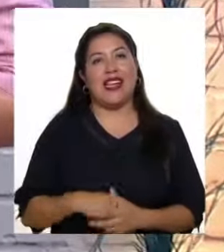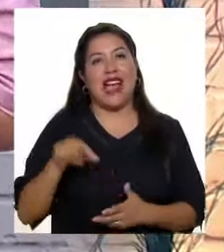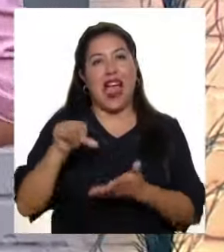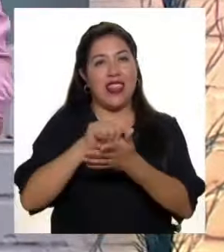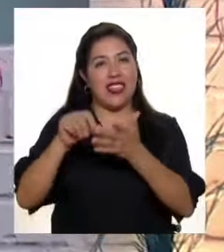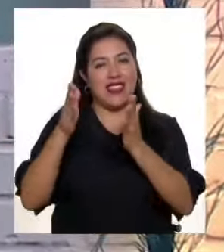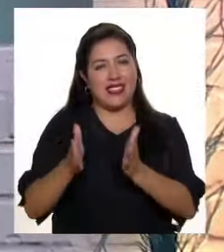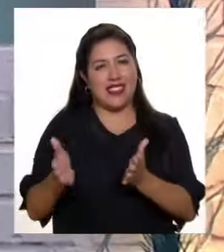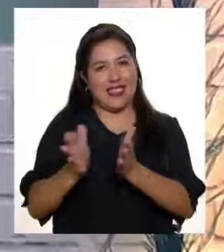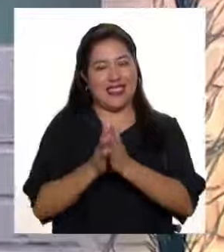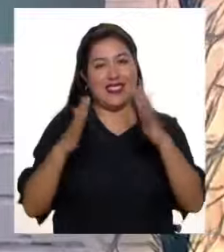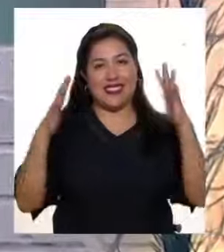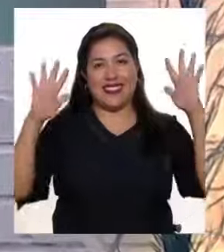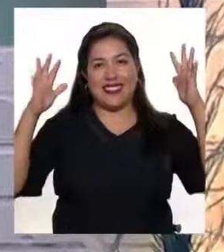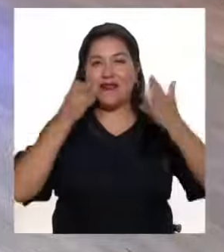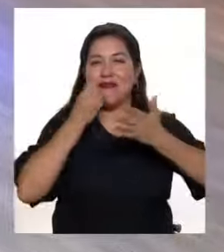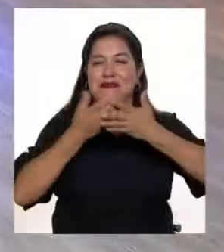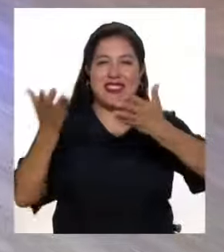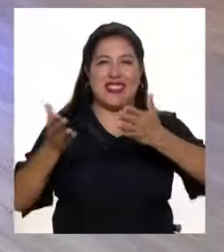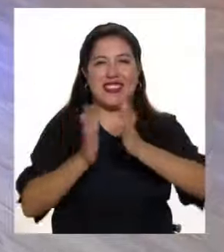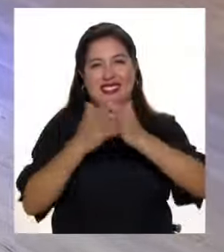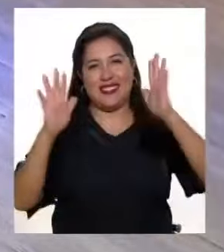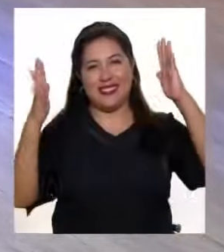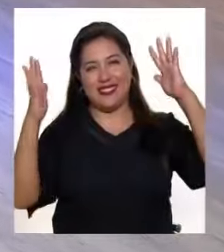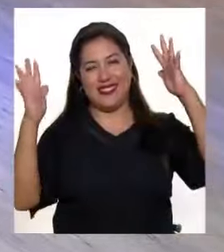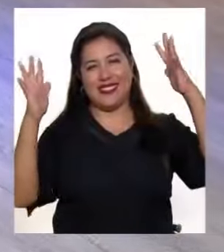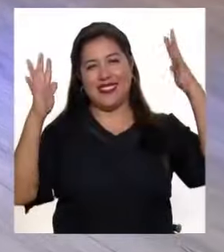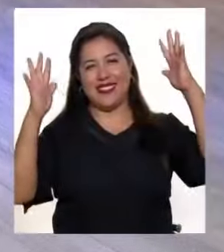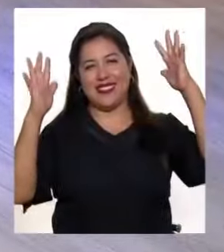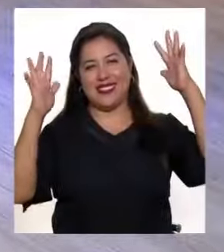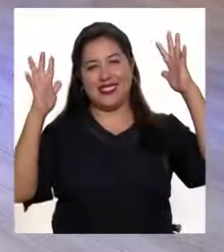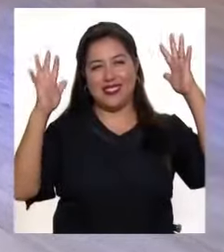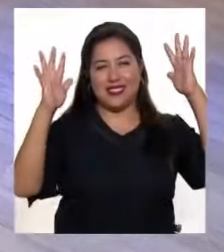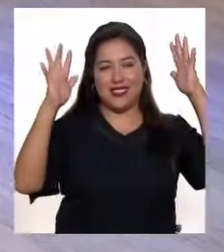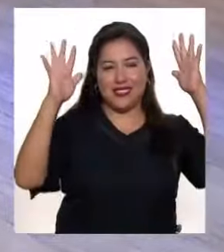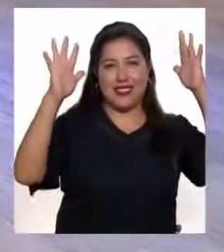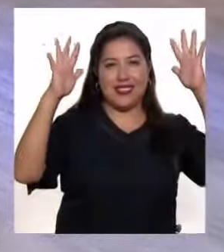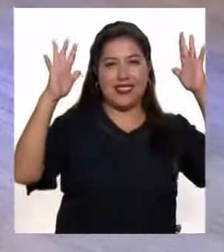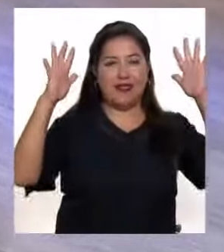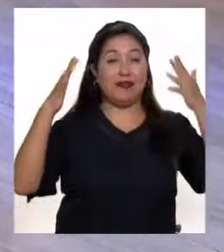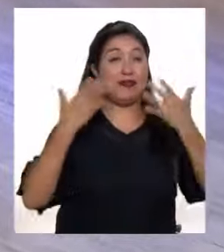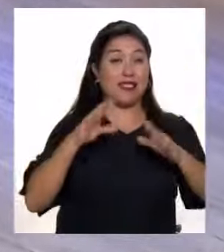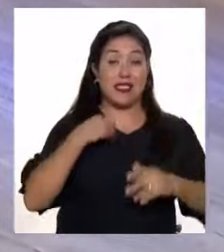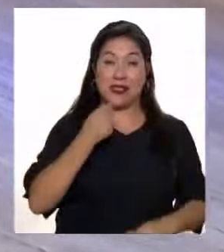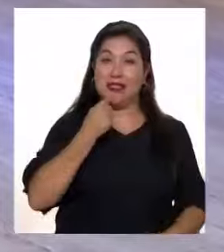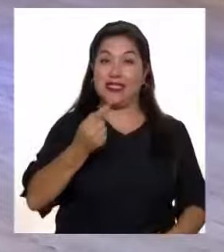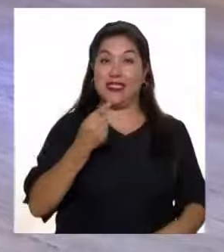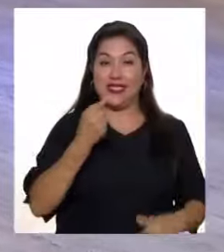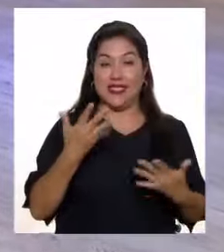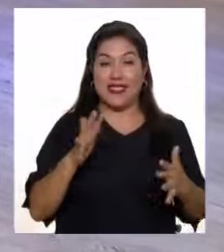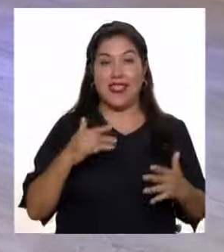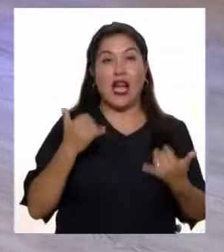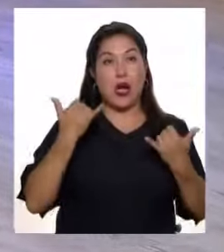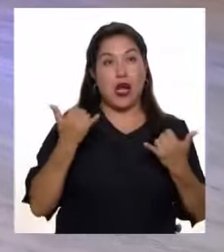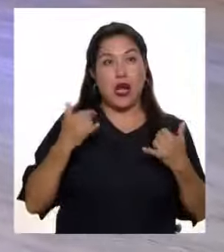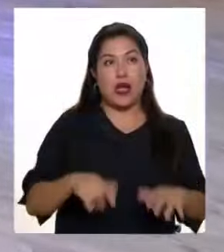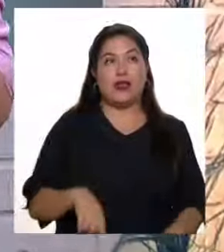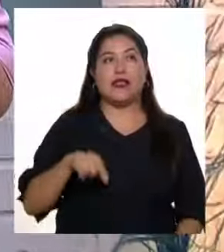artística. Bienvenida. Y es que, como ya habíamos mencionado, mencionado nosotros, TV